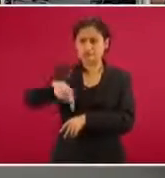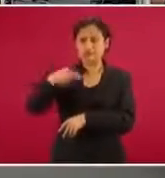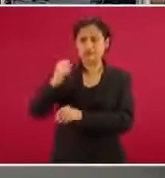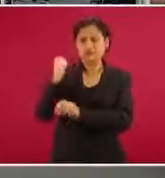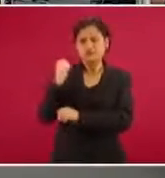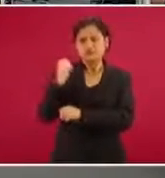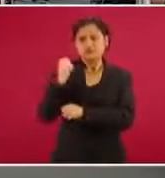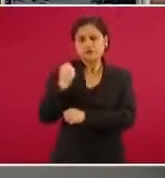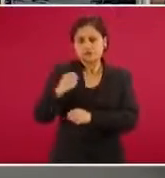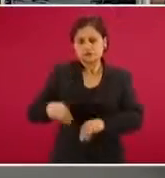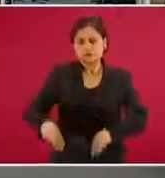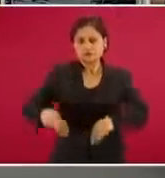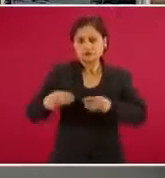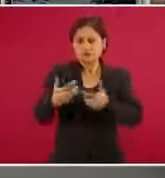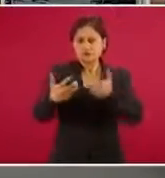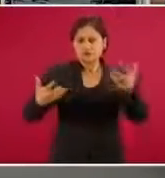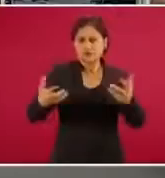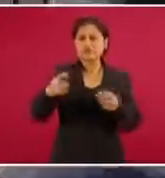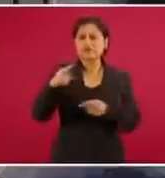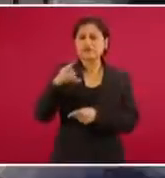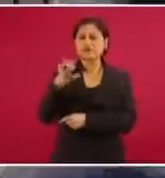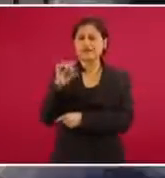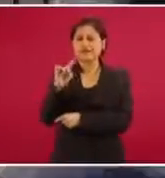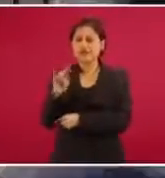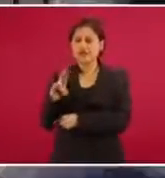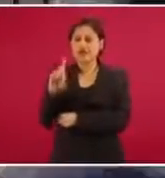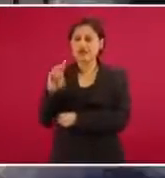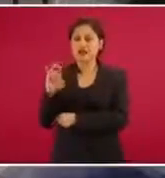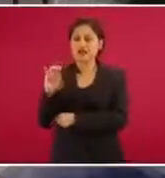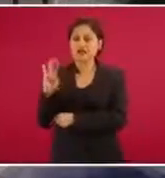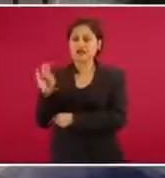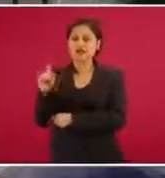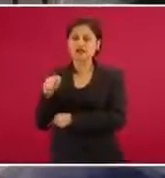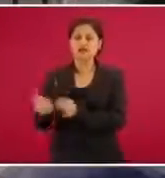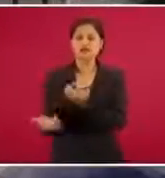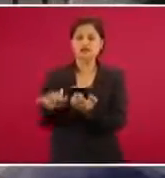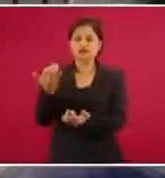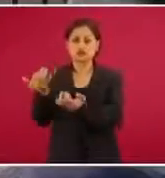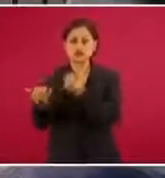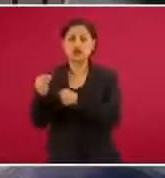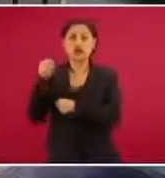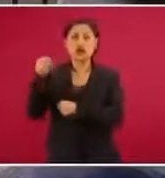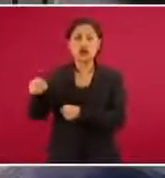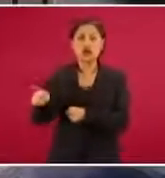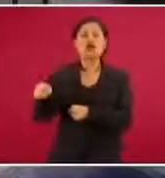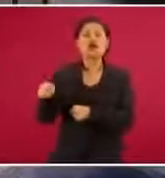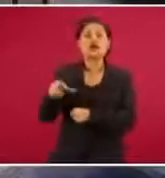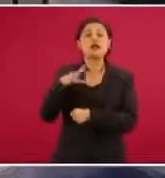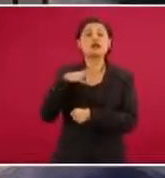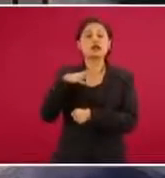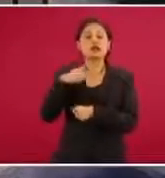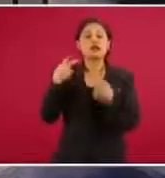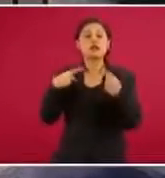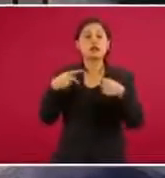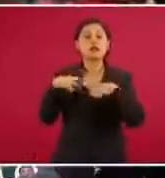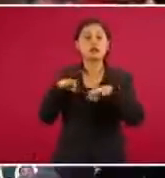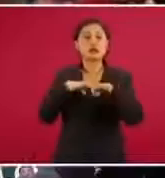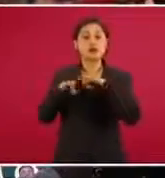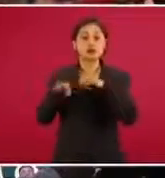mercados más grandes de américa latina pues allí hay carretilleros o diableros como se les conoce popularmente aquí en la ciudad también hay